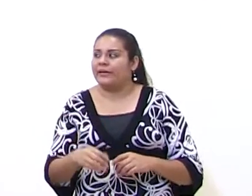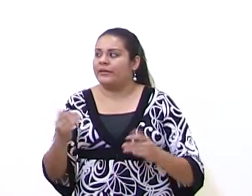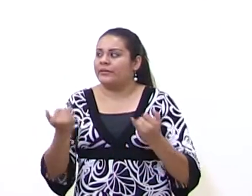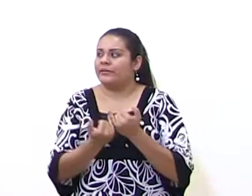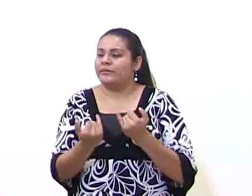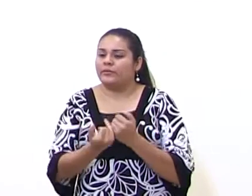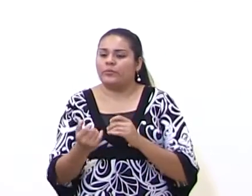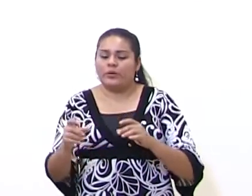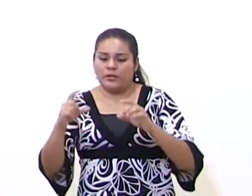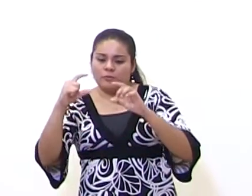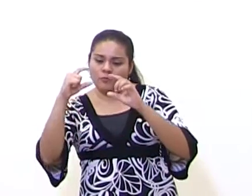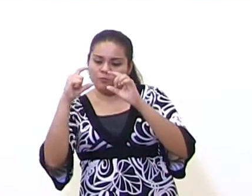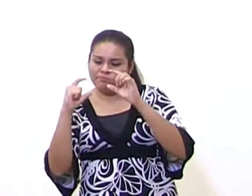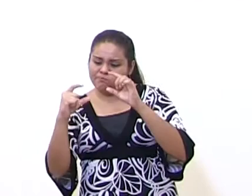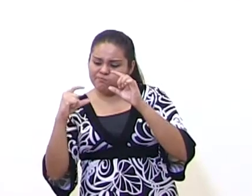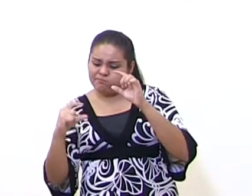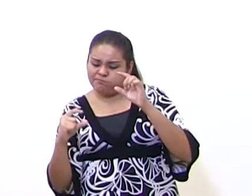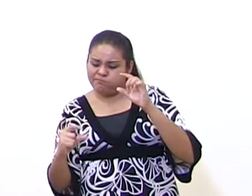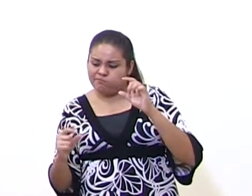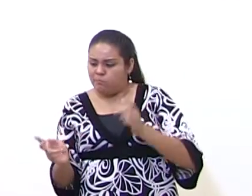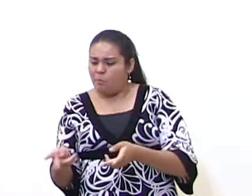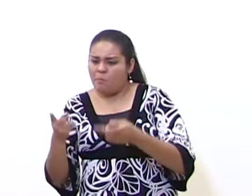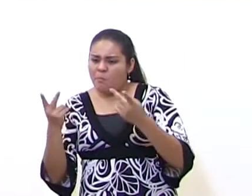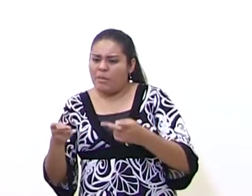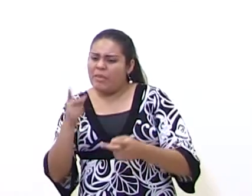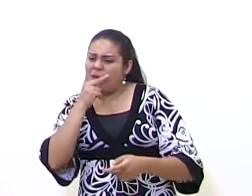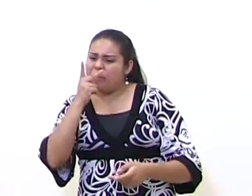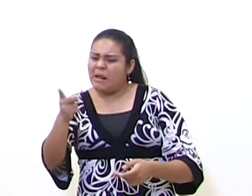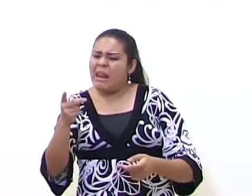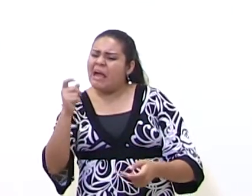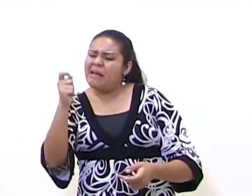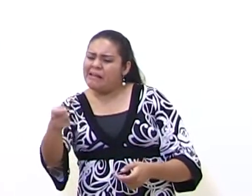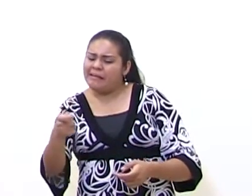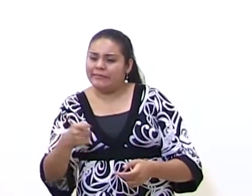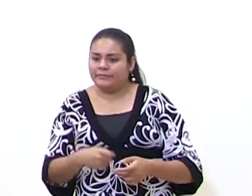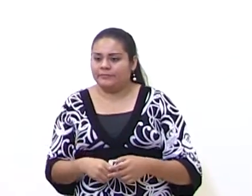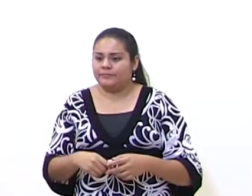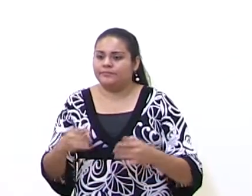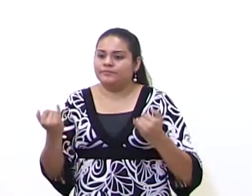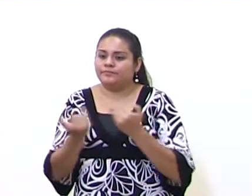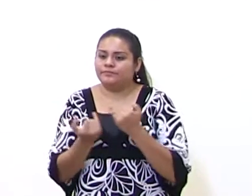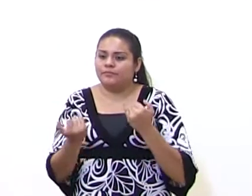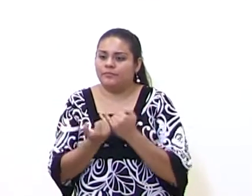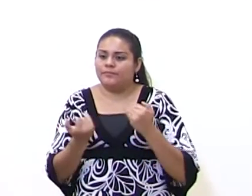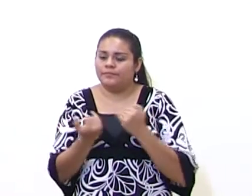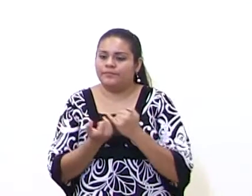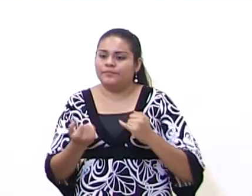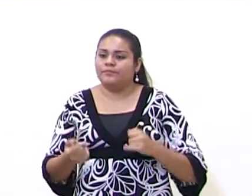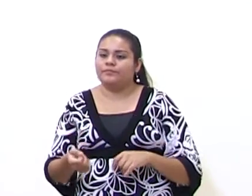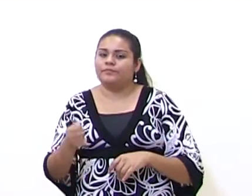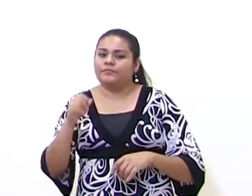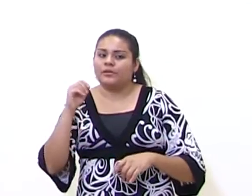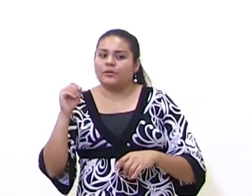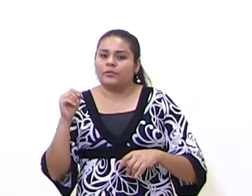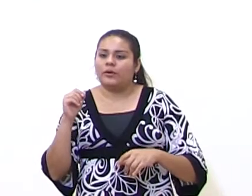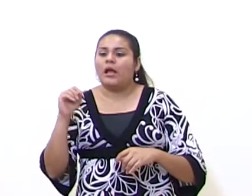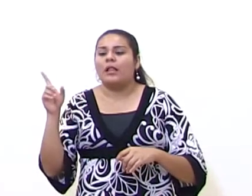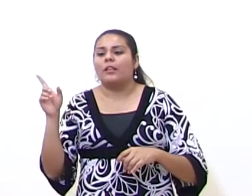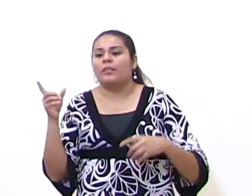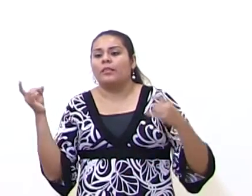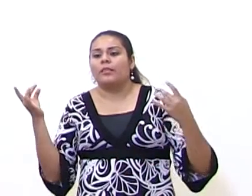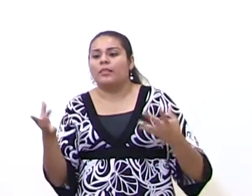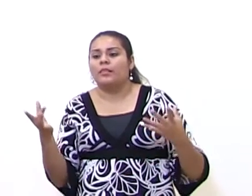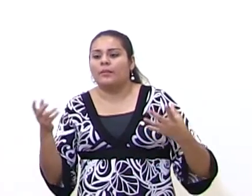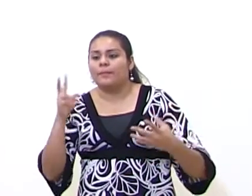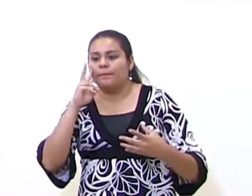la estructura del mensaje que se busca dar y desde luego el contenido del producto. Por eso es que van